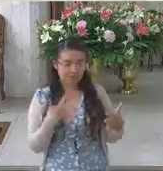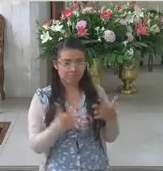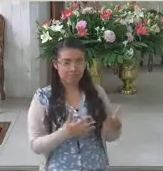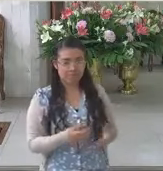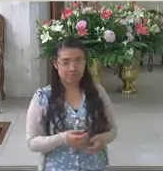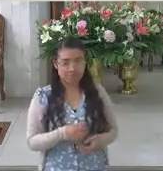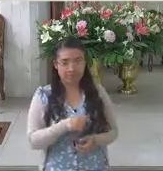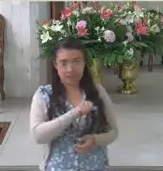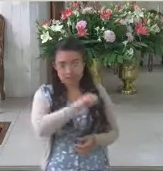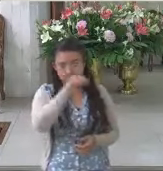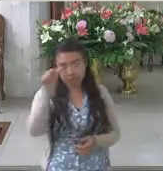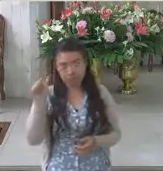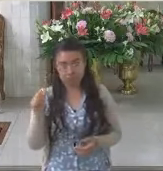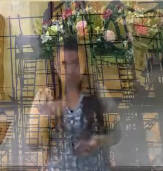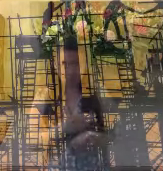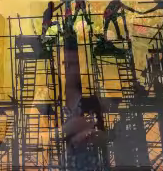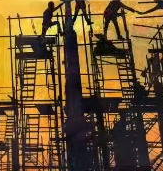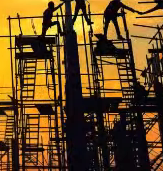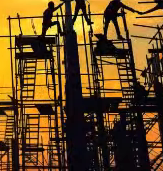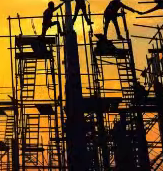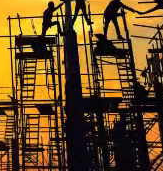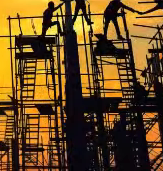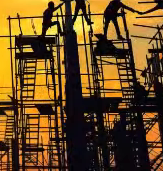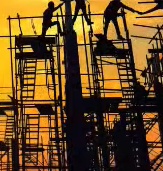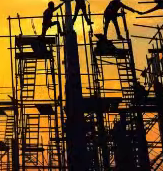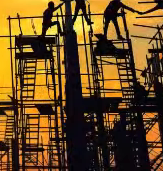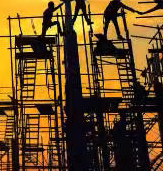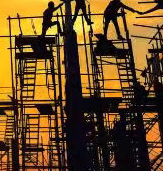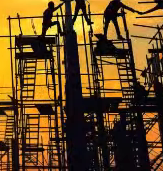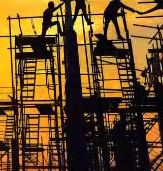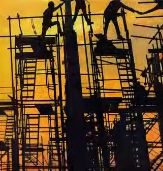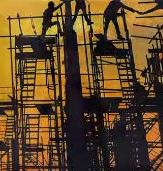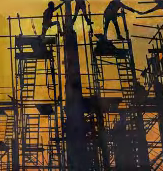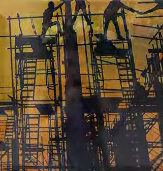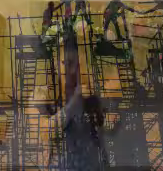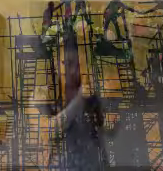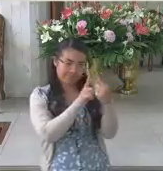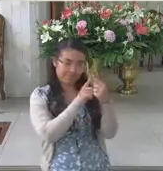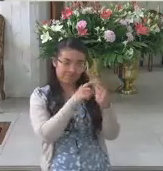corazón aluya y él en su gracia nos anota en el libro de la